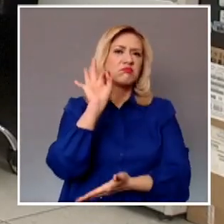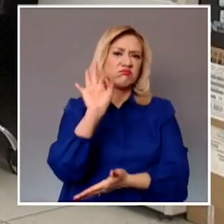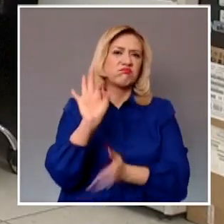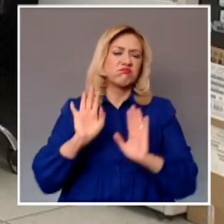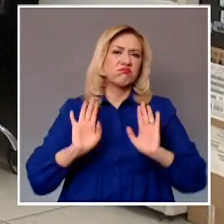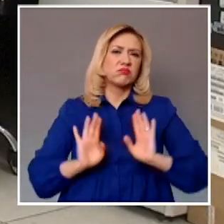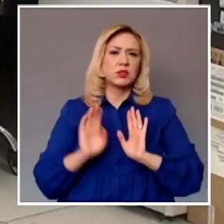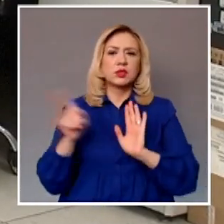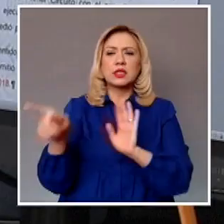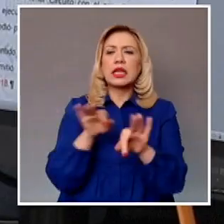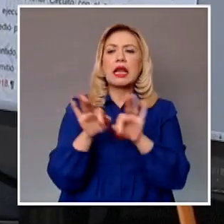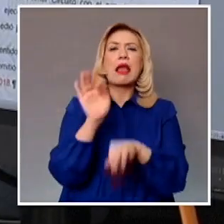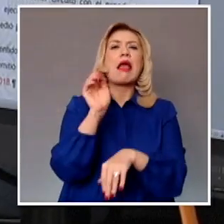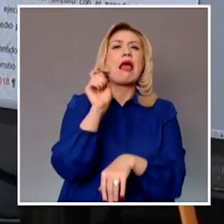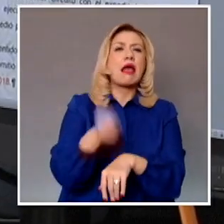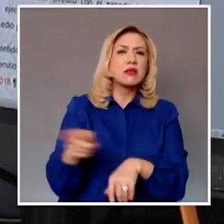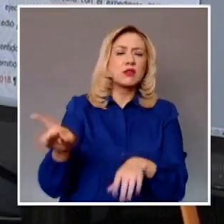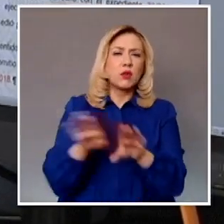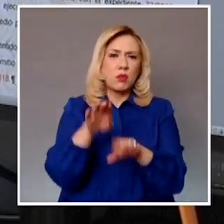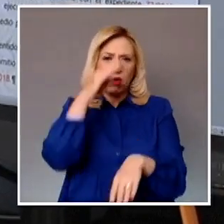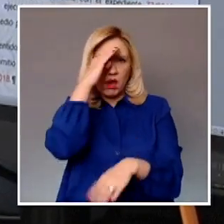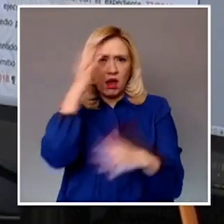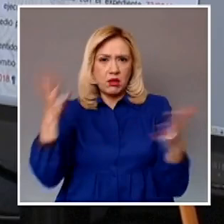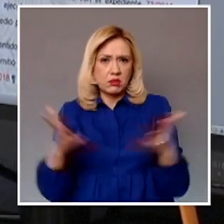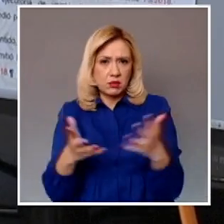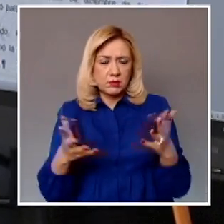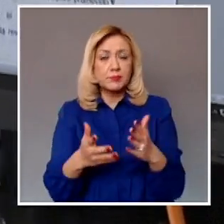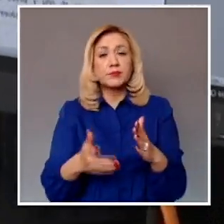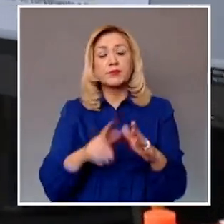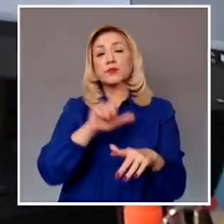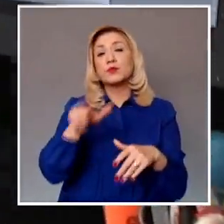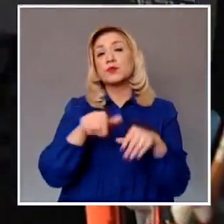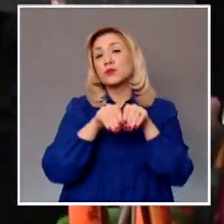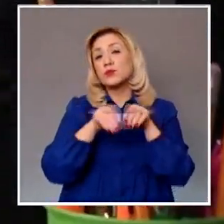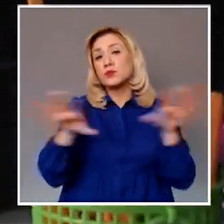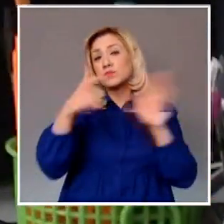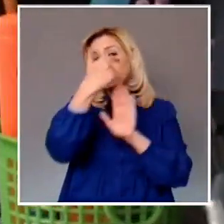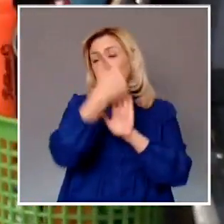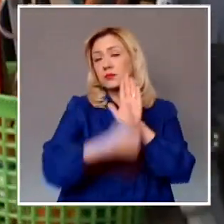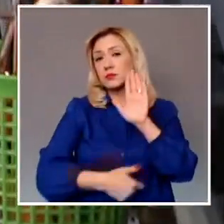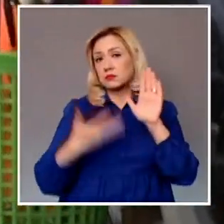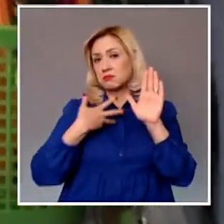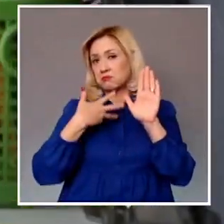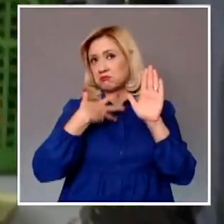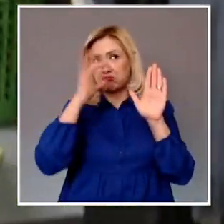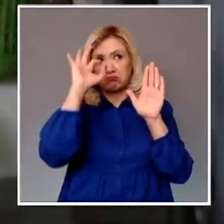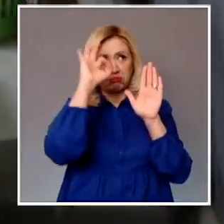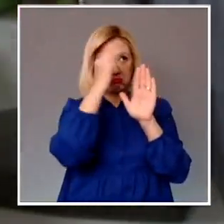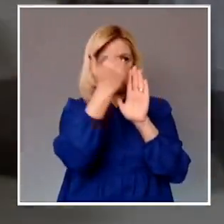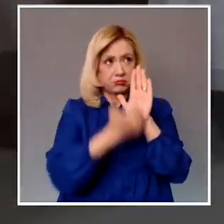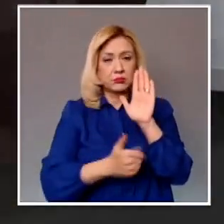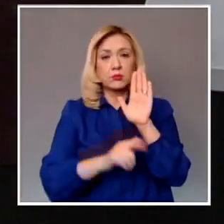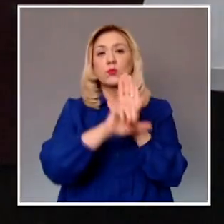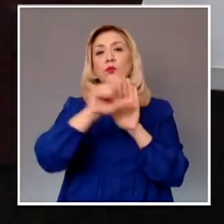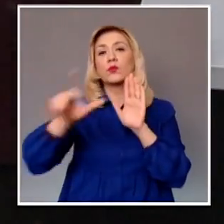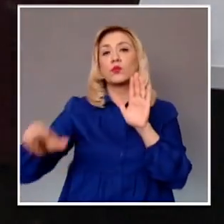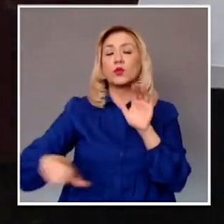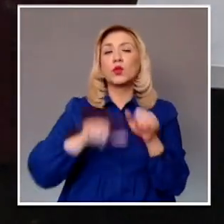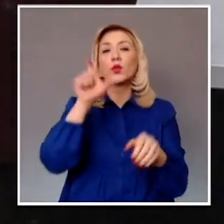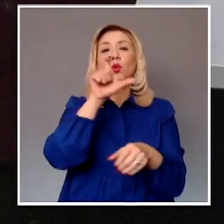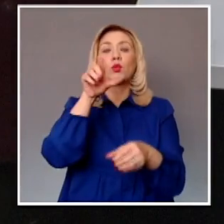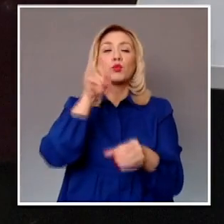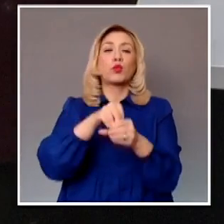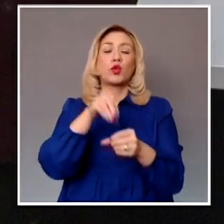Corte publicará la lista de los aspirantes que cumplieron con los requisitos de ley y en sesión pública, mediante voto secreto, definirá a